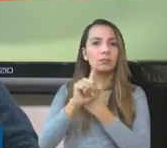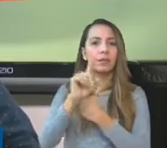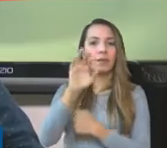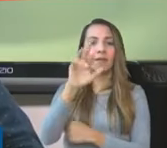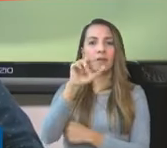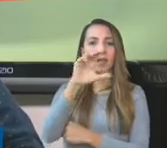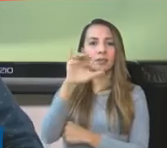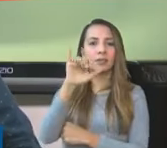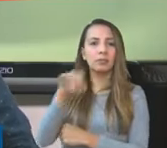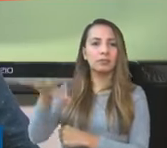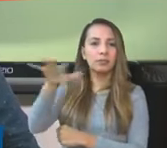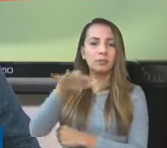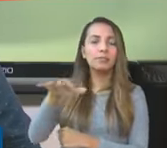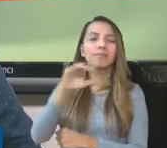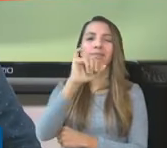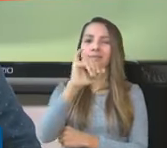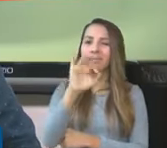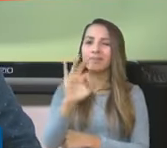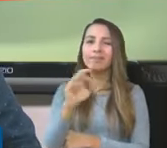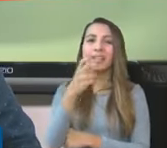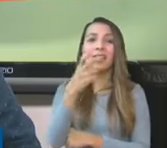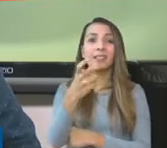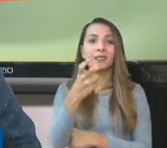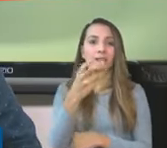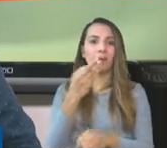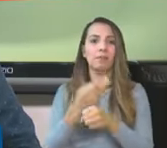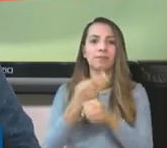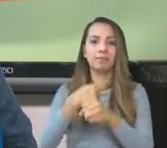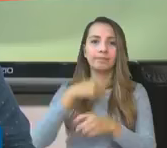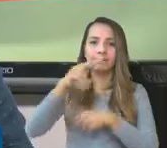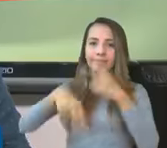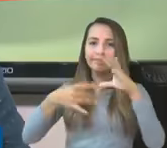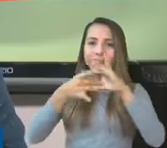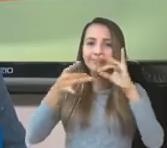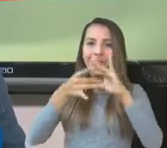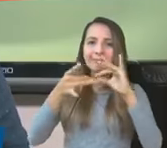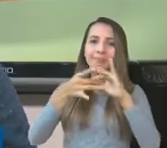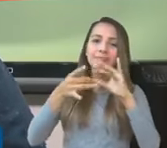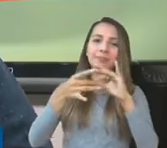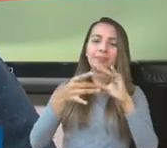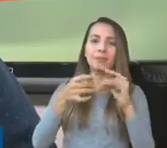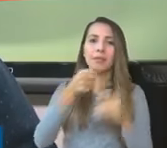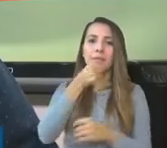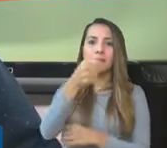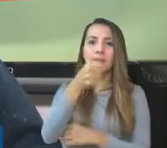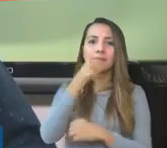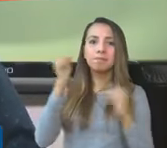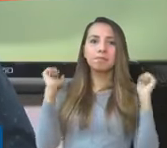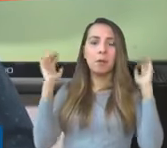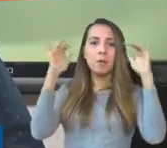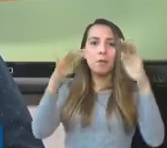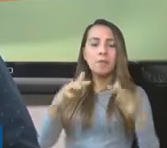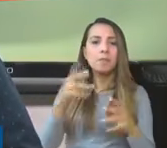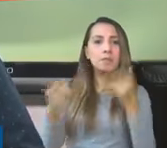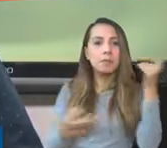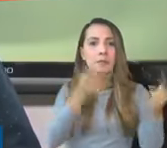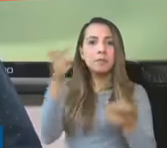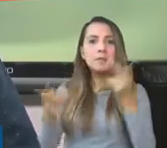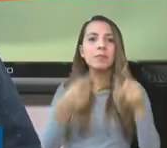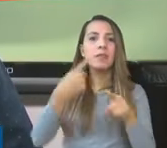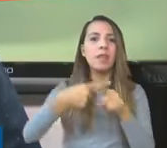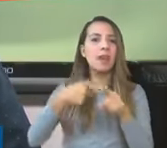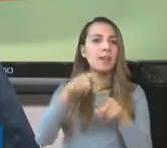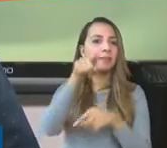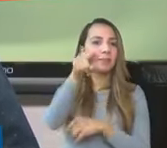traemos esa parte de la situación de una rueda de prensa que ofrece el